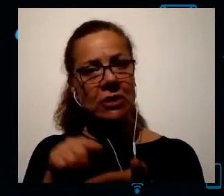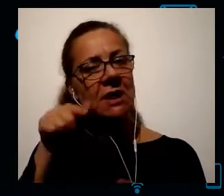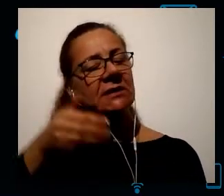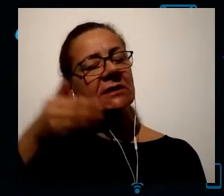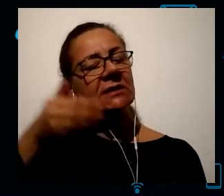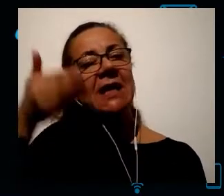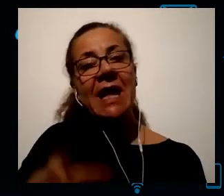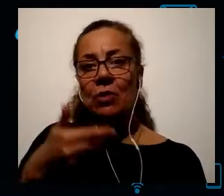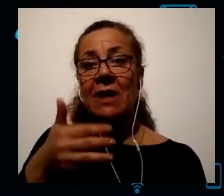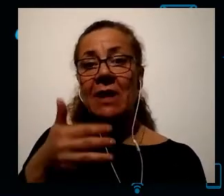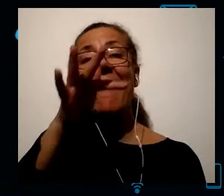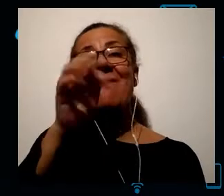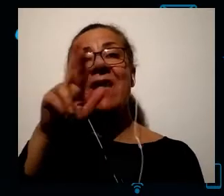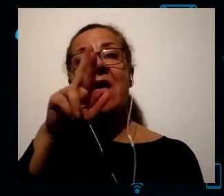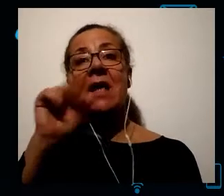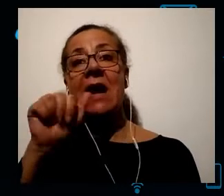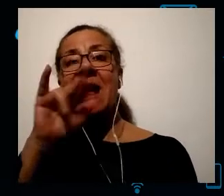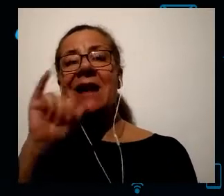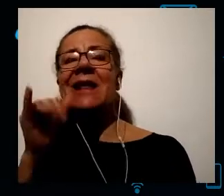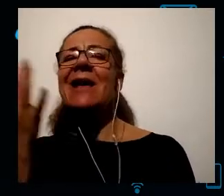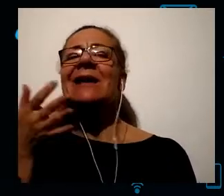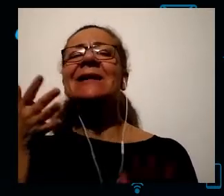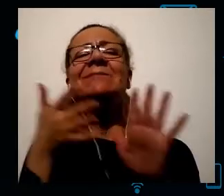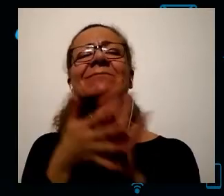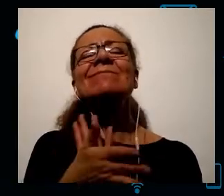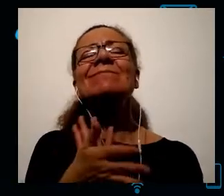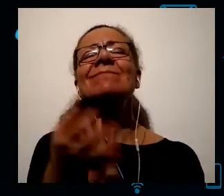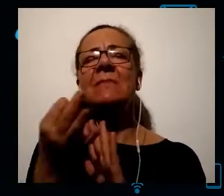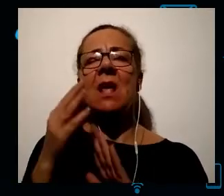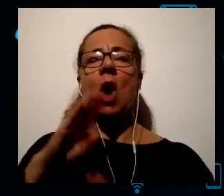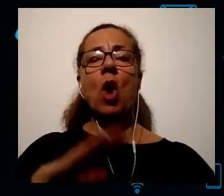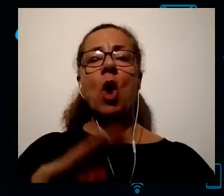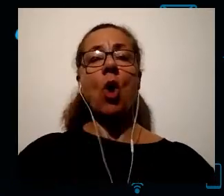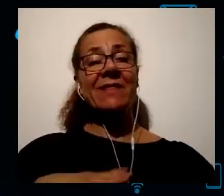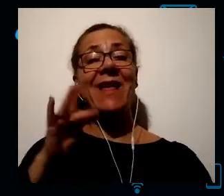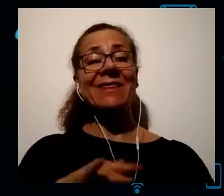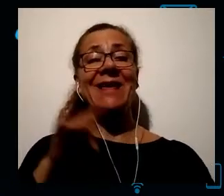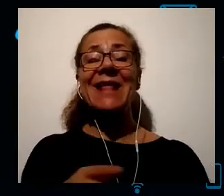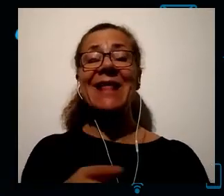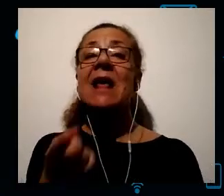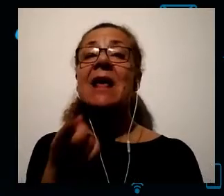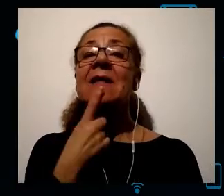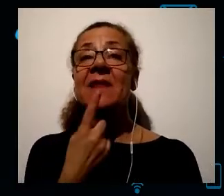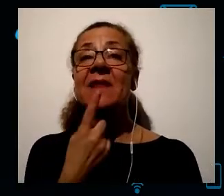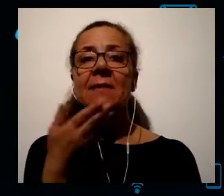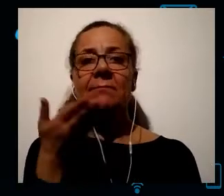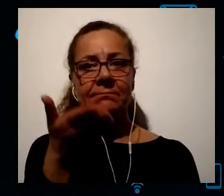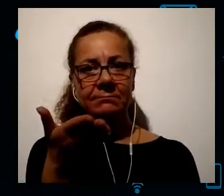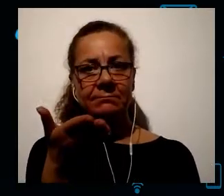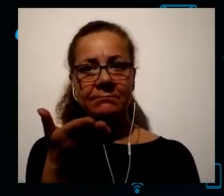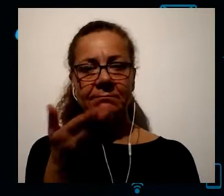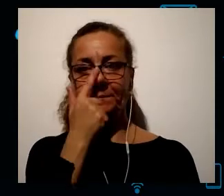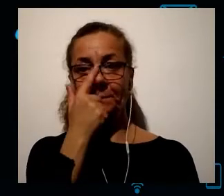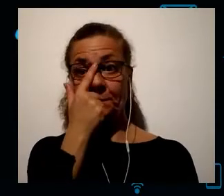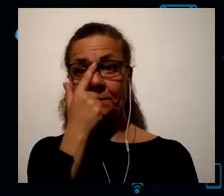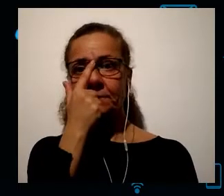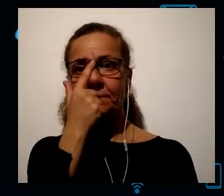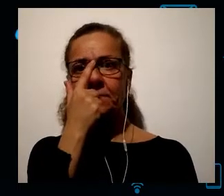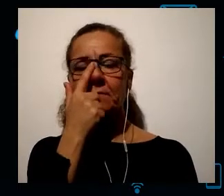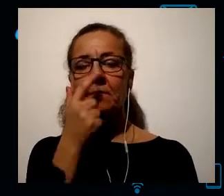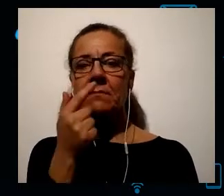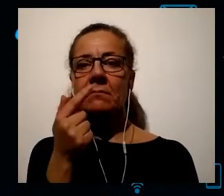europeo del que se entiende por competencia digital define la competencia digital de la siguiente manera que es